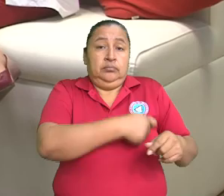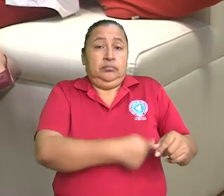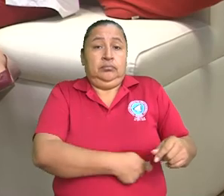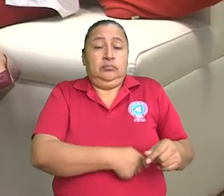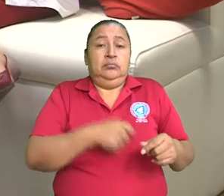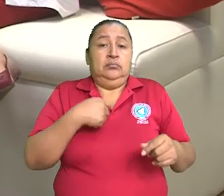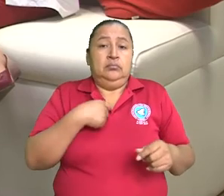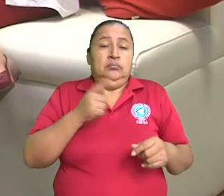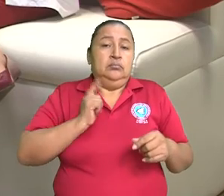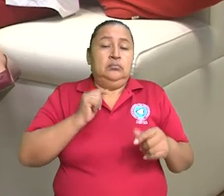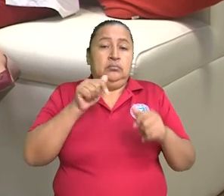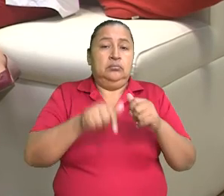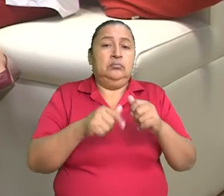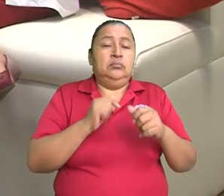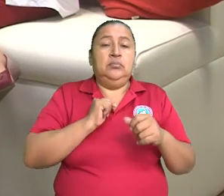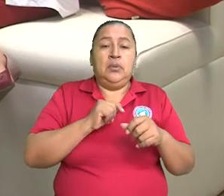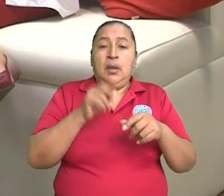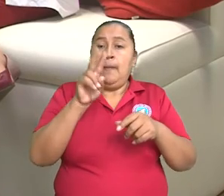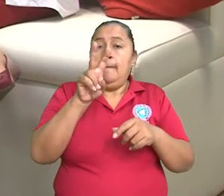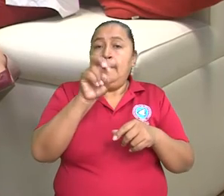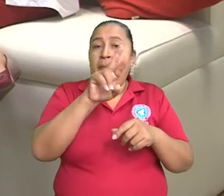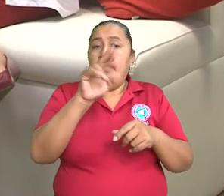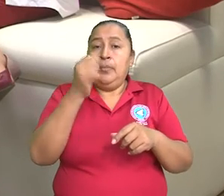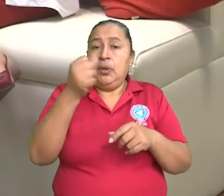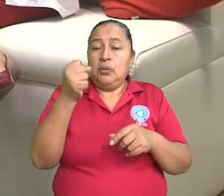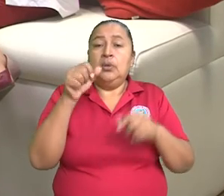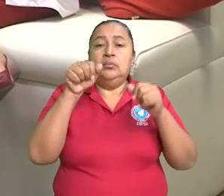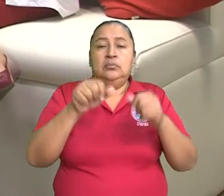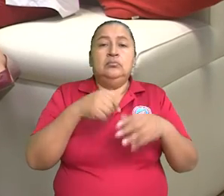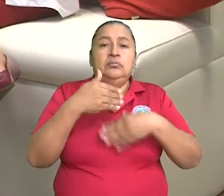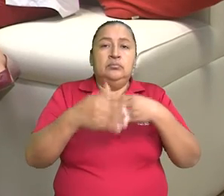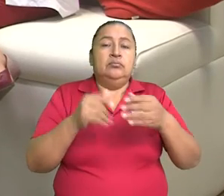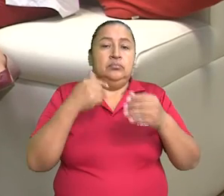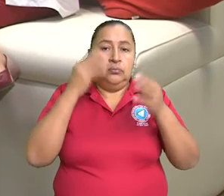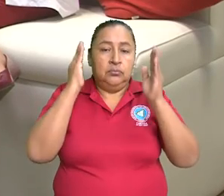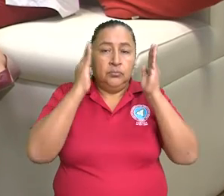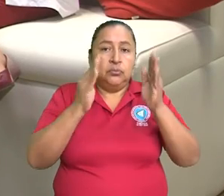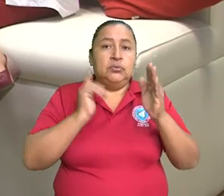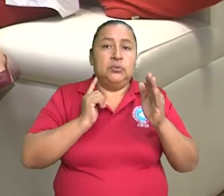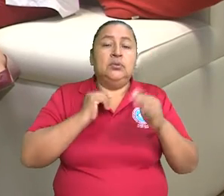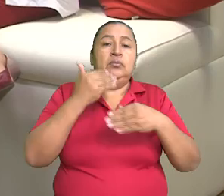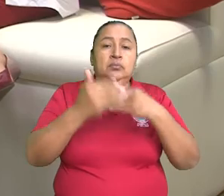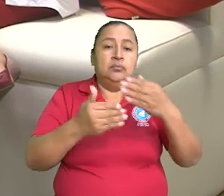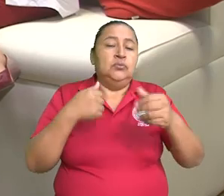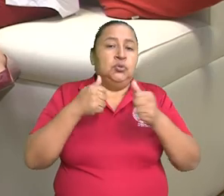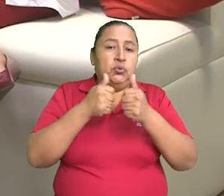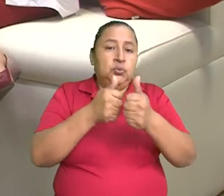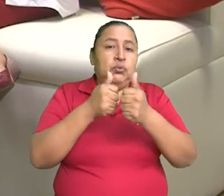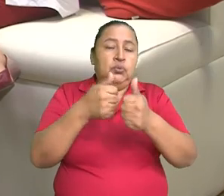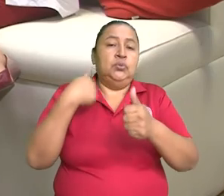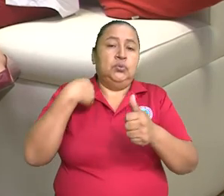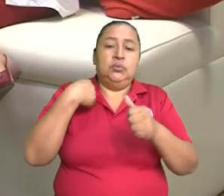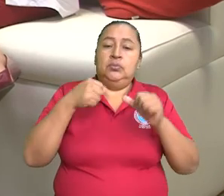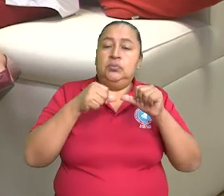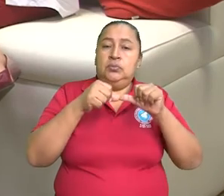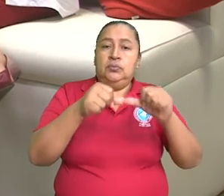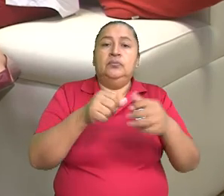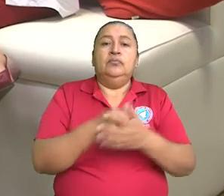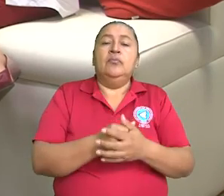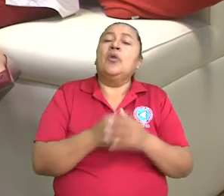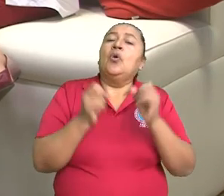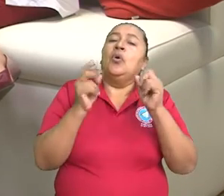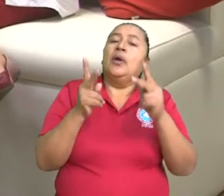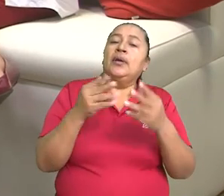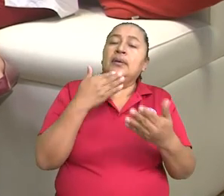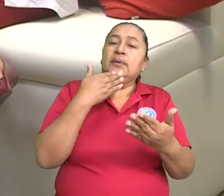está presentando verrugas genitales, ustedes están Estamos están en contacto, claro, estamos en constante seguimiento sí. de ellas, así es. Ok,